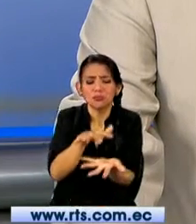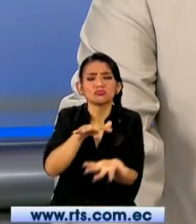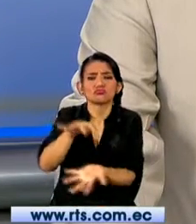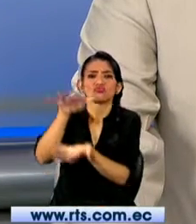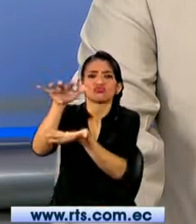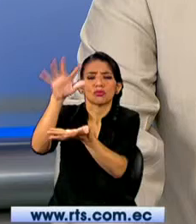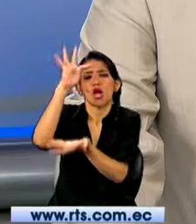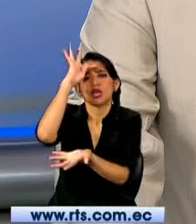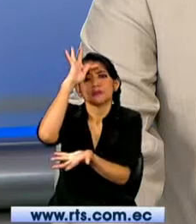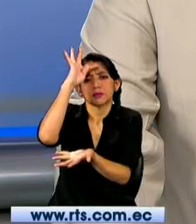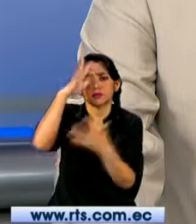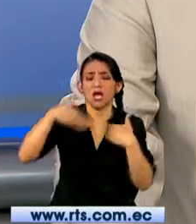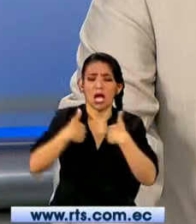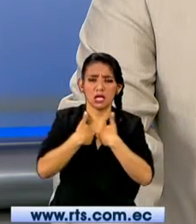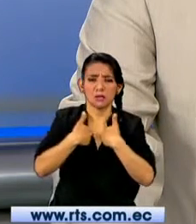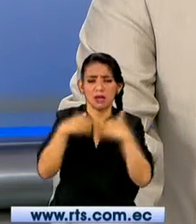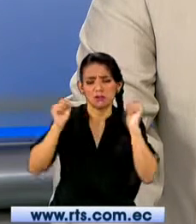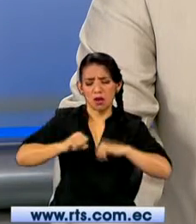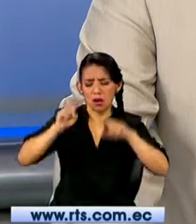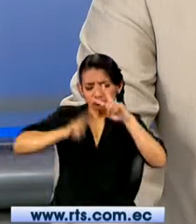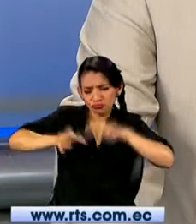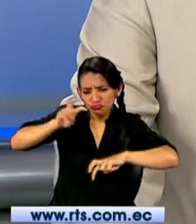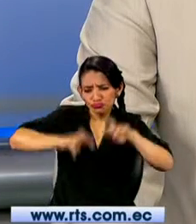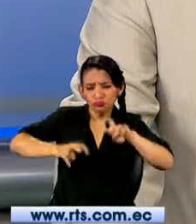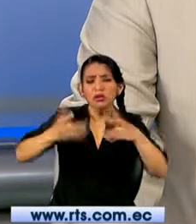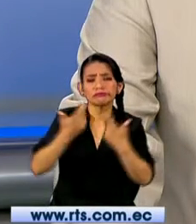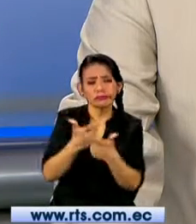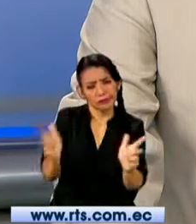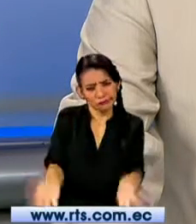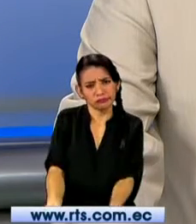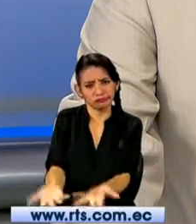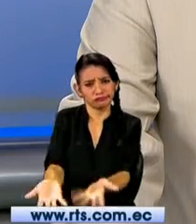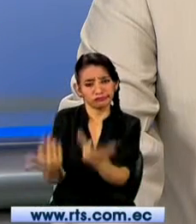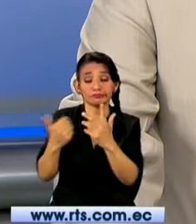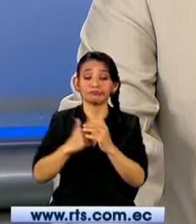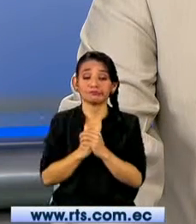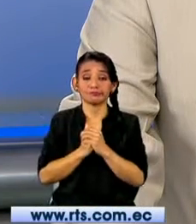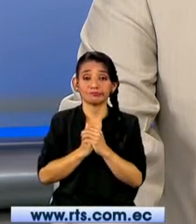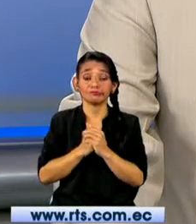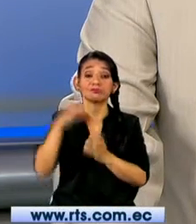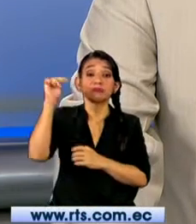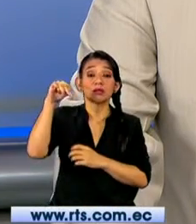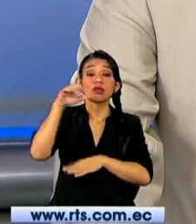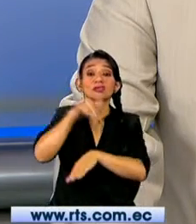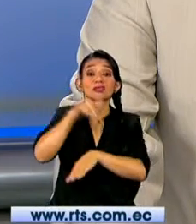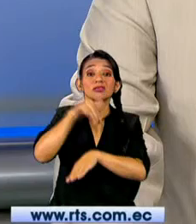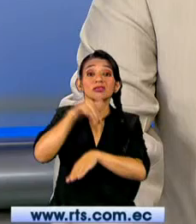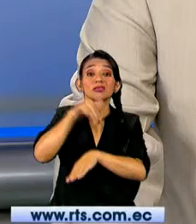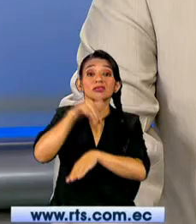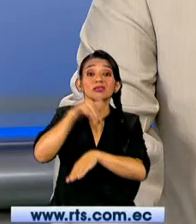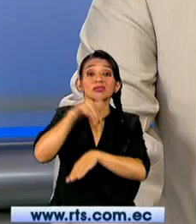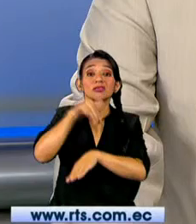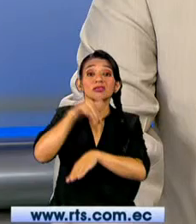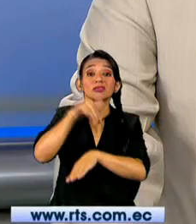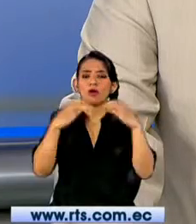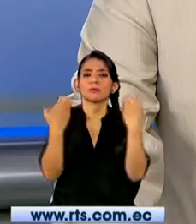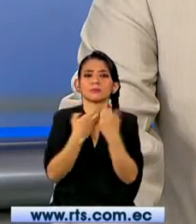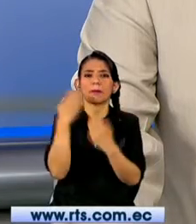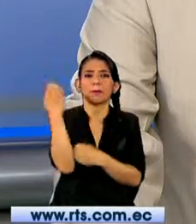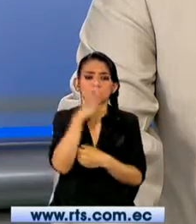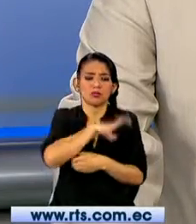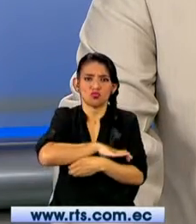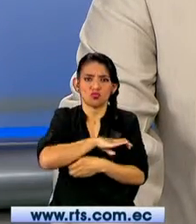clínica veterinaria para ser valorada y posteriormente puesta en libertad. En horas de la tarde de este miércoles, los bomberos y el COA hicieron una valoración